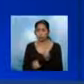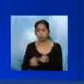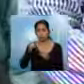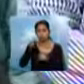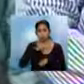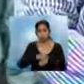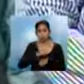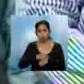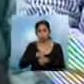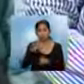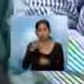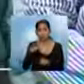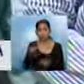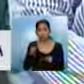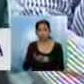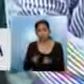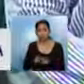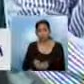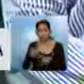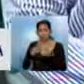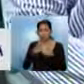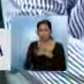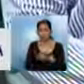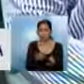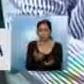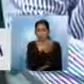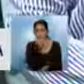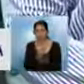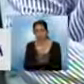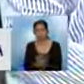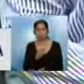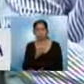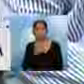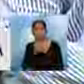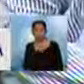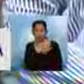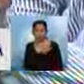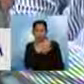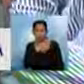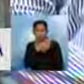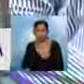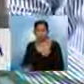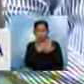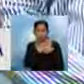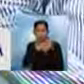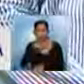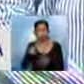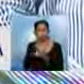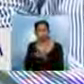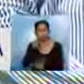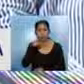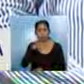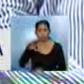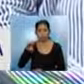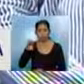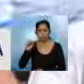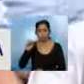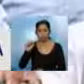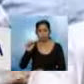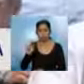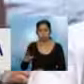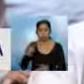Y es que después del escándalo por plagiar su tesis en la Universidad Complutense de Madrid, todo parece indicar que César Acuña quedaría libre